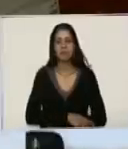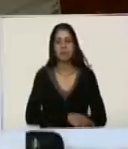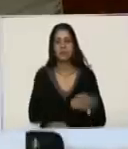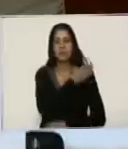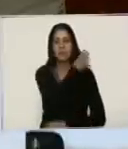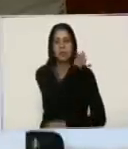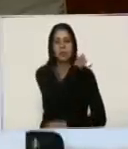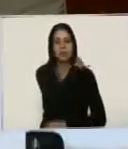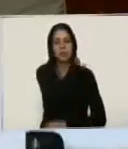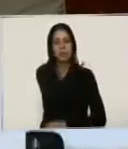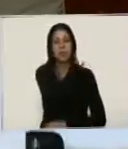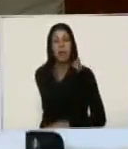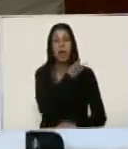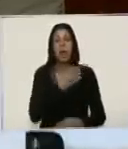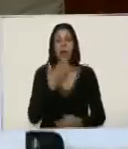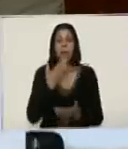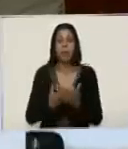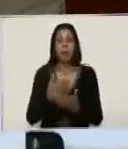no está aquí la...